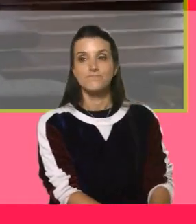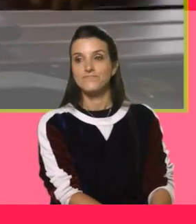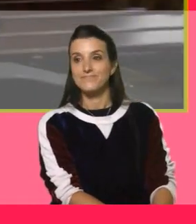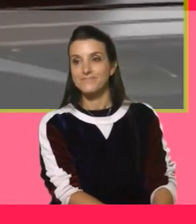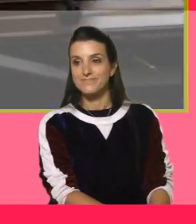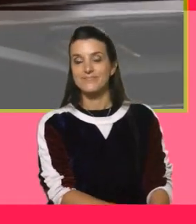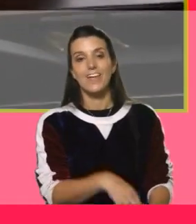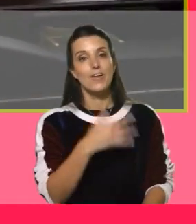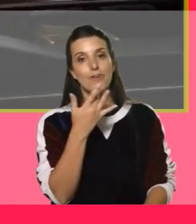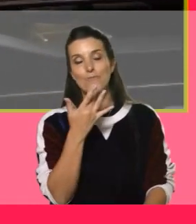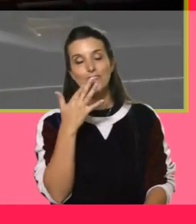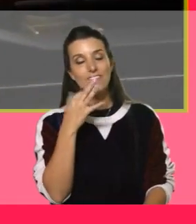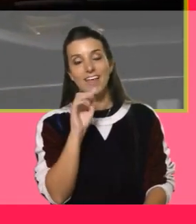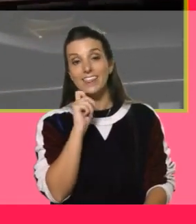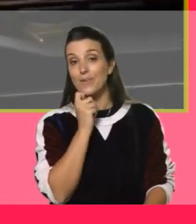hermoso la verdad un placer gracias